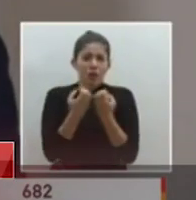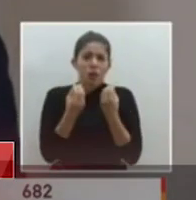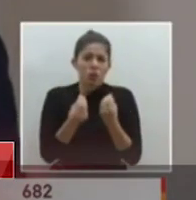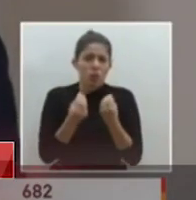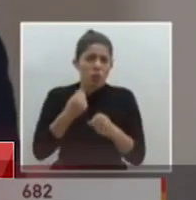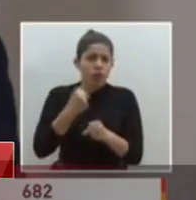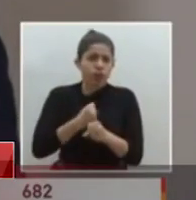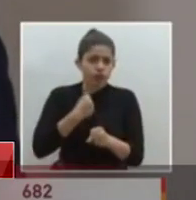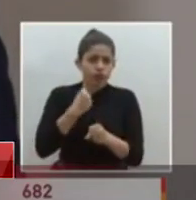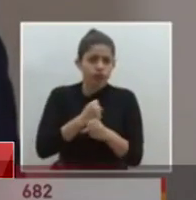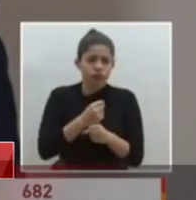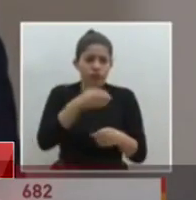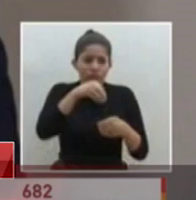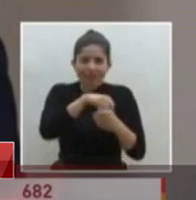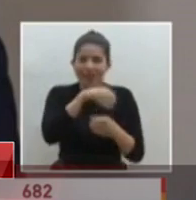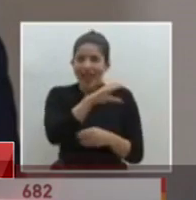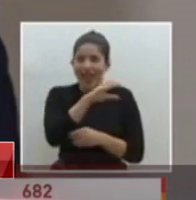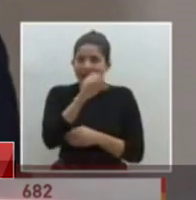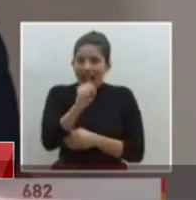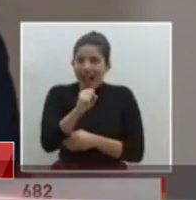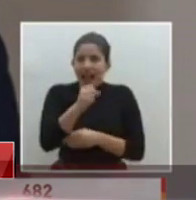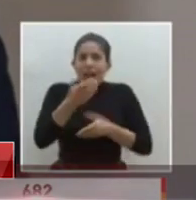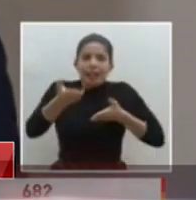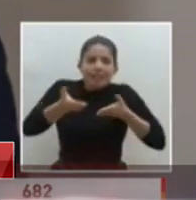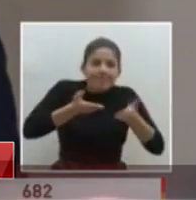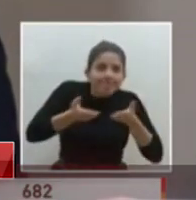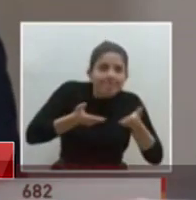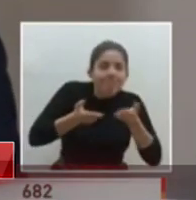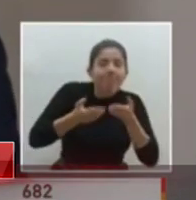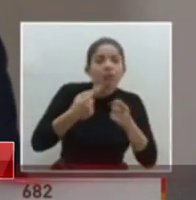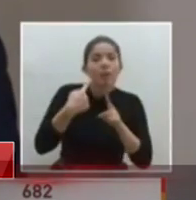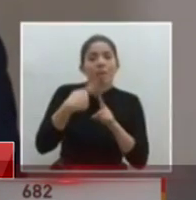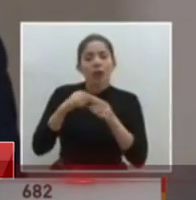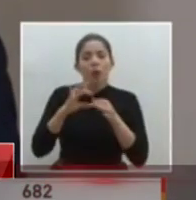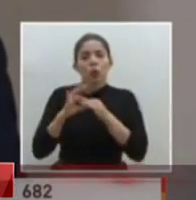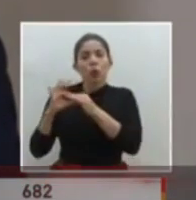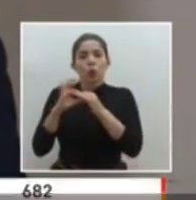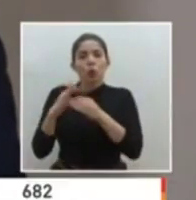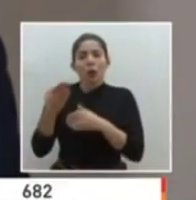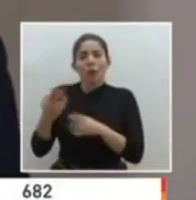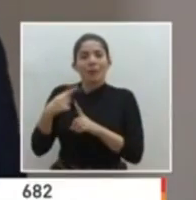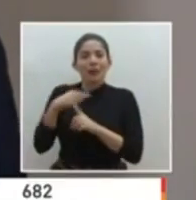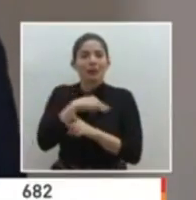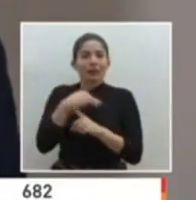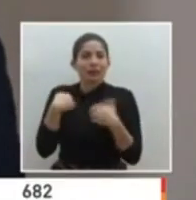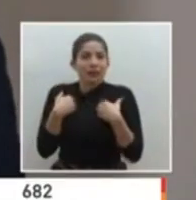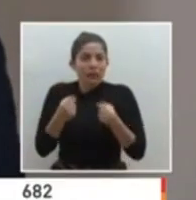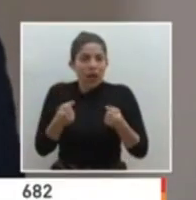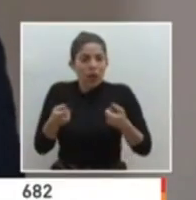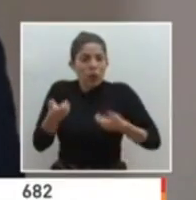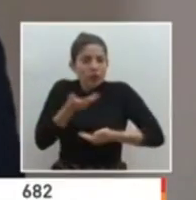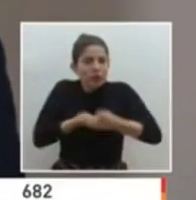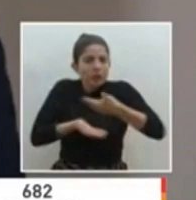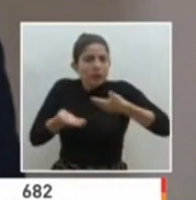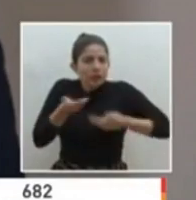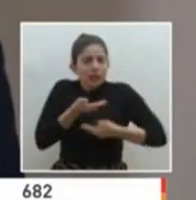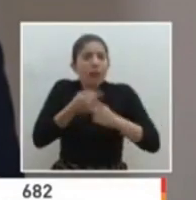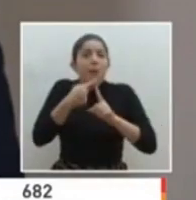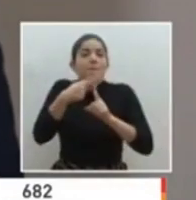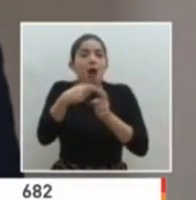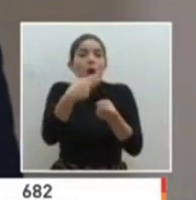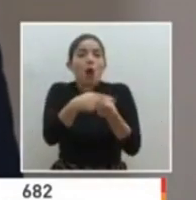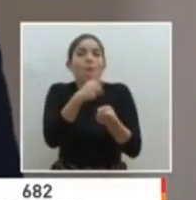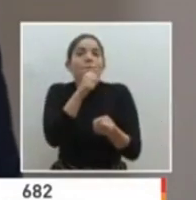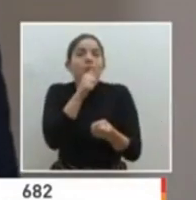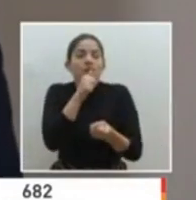lo que es la caja, ¿verdad?, en la parte de prestación, bajo la coordinación también del Ministerio de Salud e incluso con hospitales